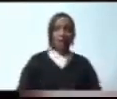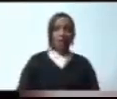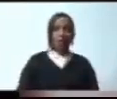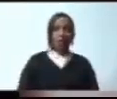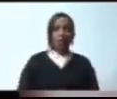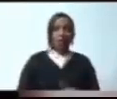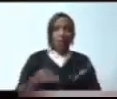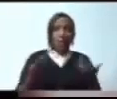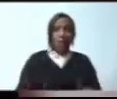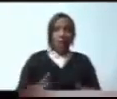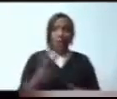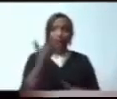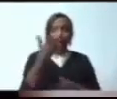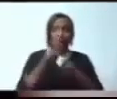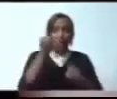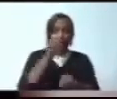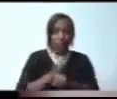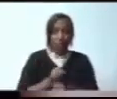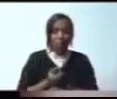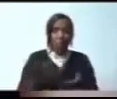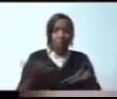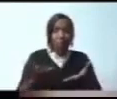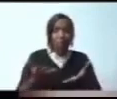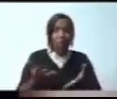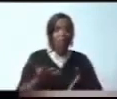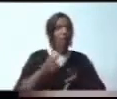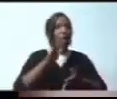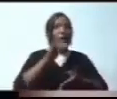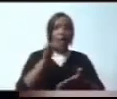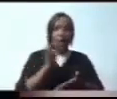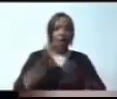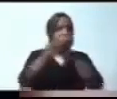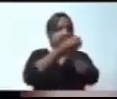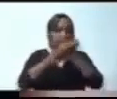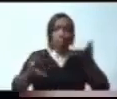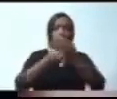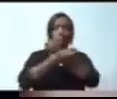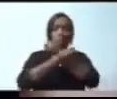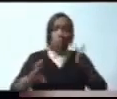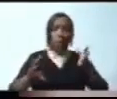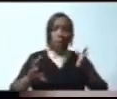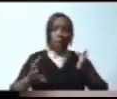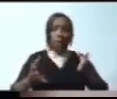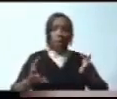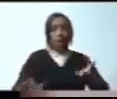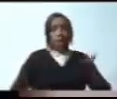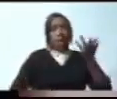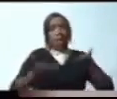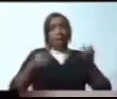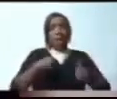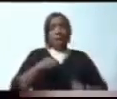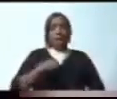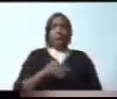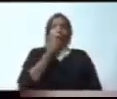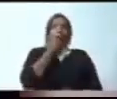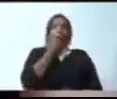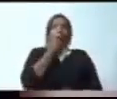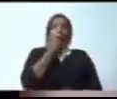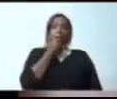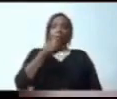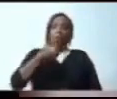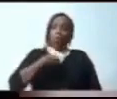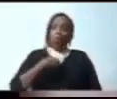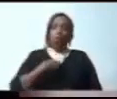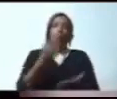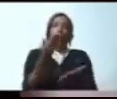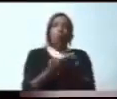lo mismo. Y si yo estoy equivocada, si estoy equivocada, bueno, pues comprueba que me lo demuestren, y qué bueno será